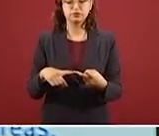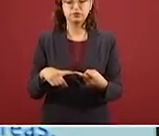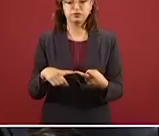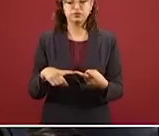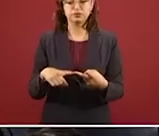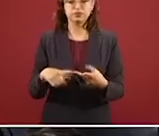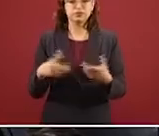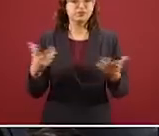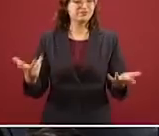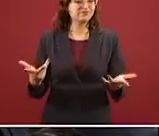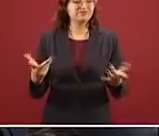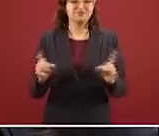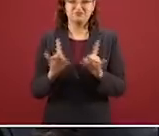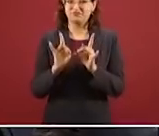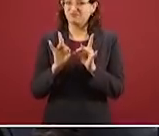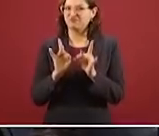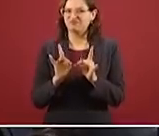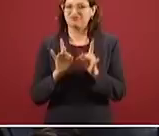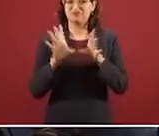fue una fiebre